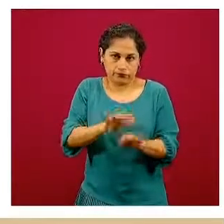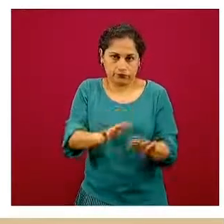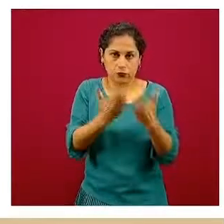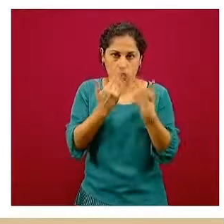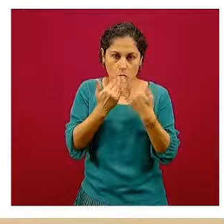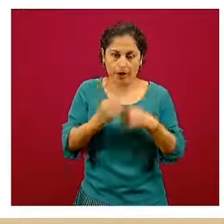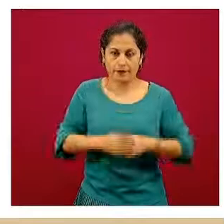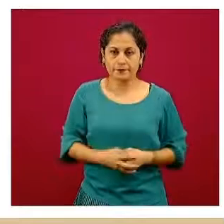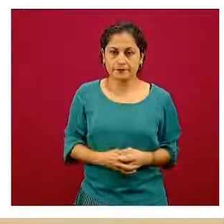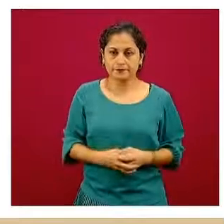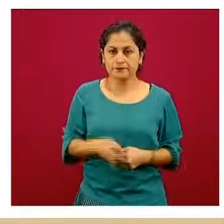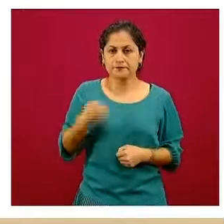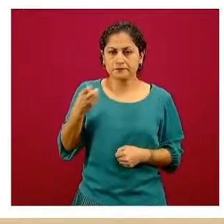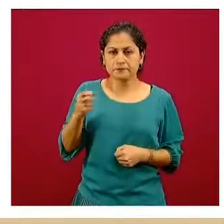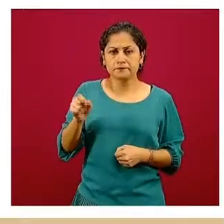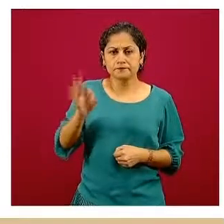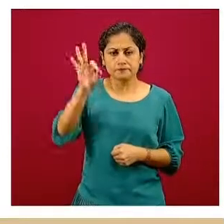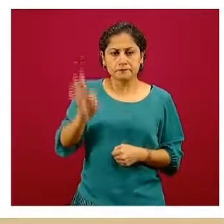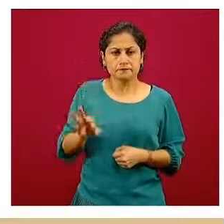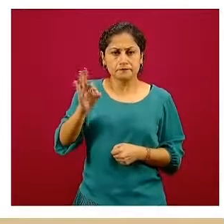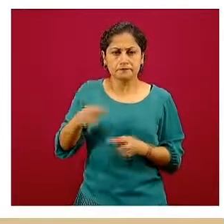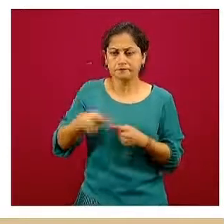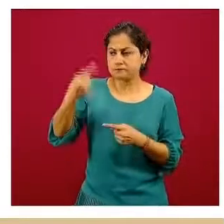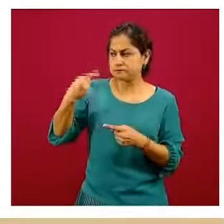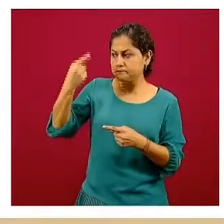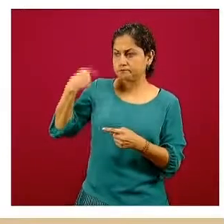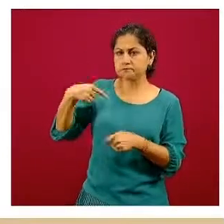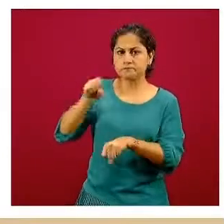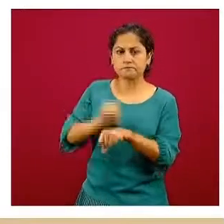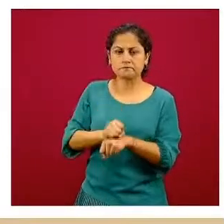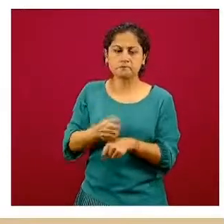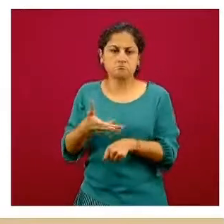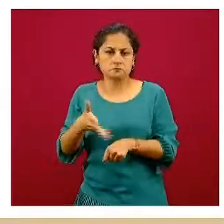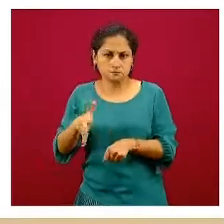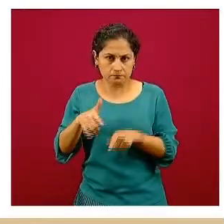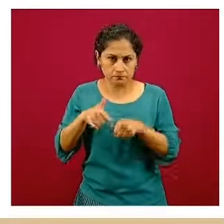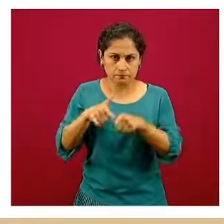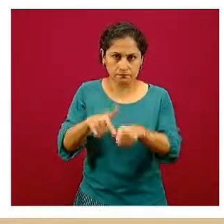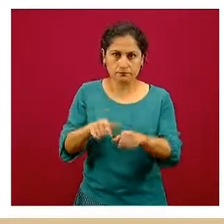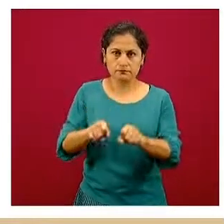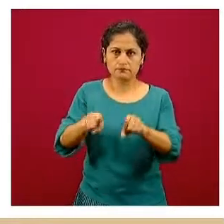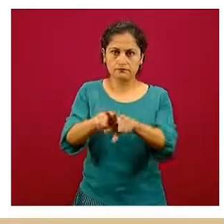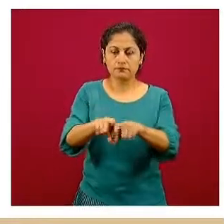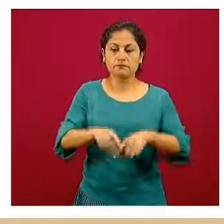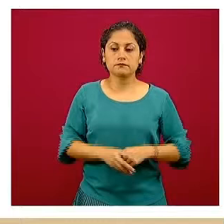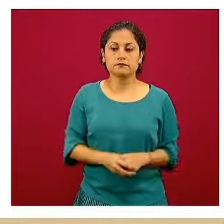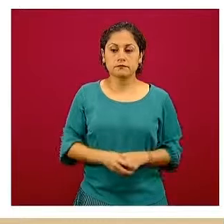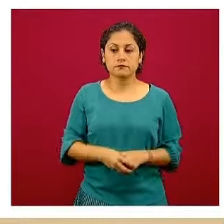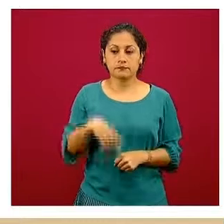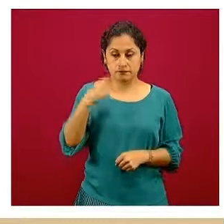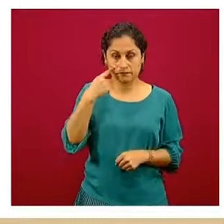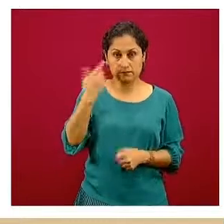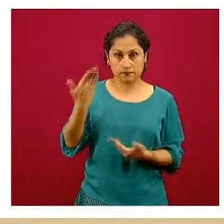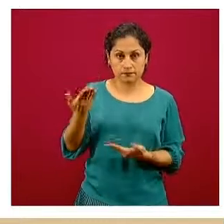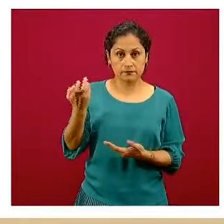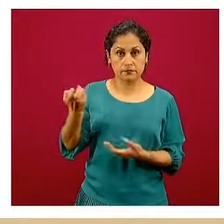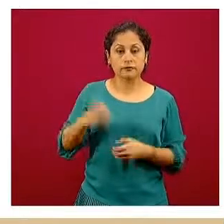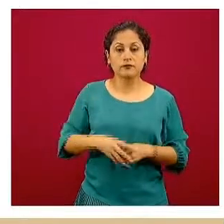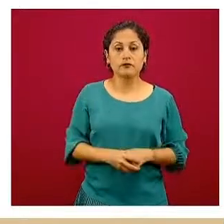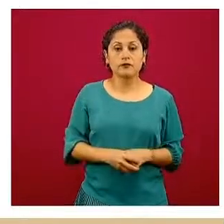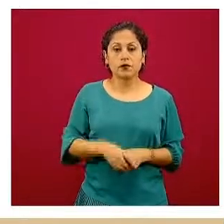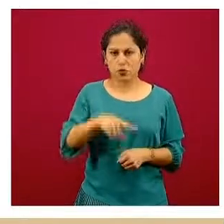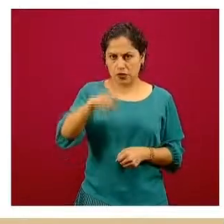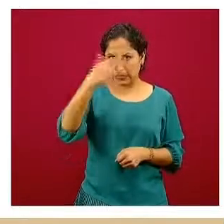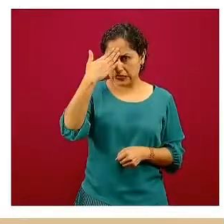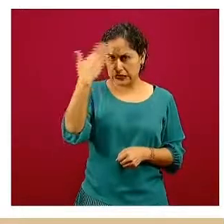también se han mantenido de manera similar. Aquí agregamos un dato. Ustedes saben que también se considera como un grupo